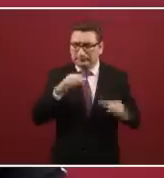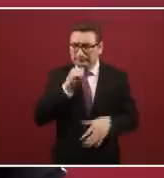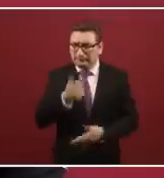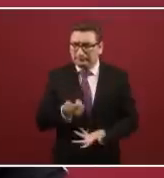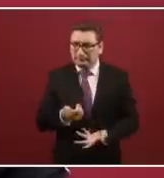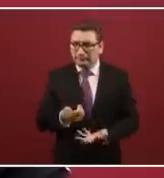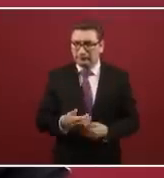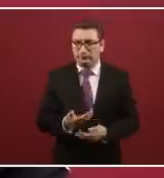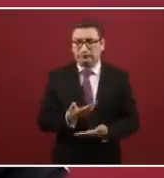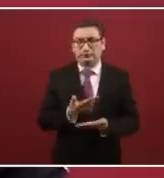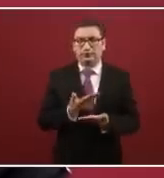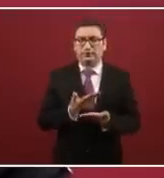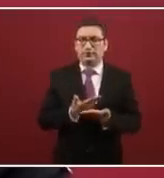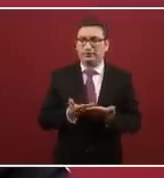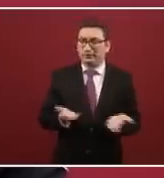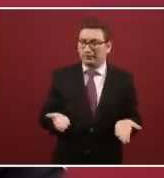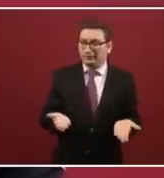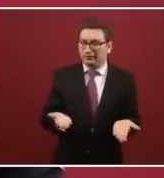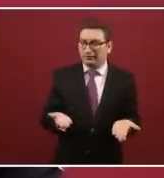Ahora